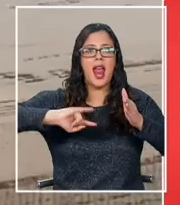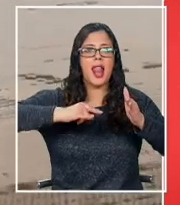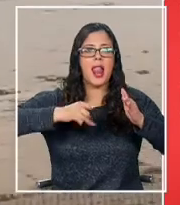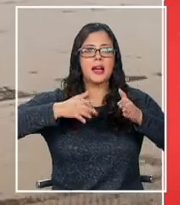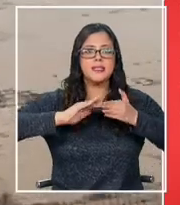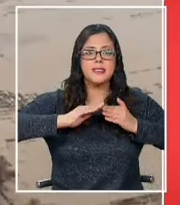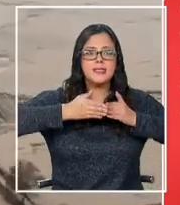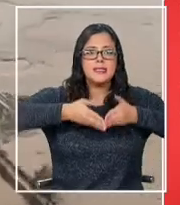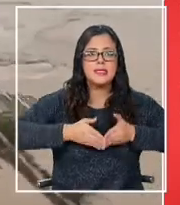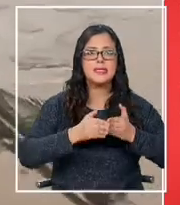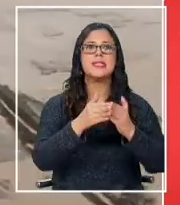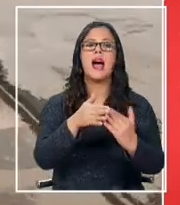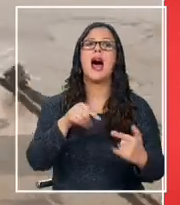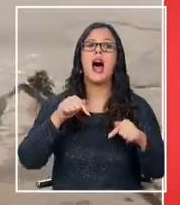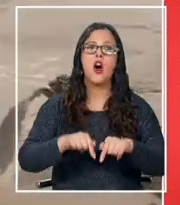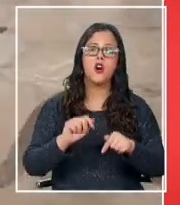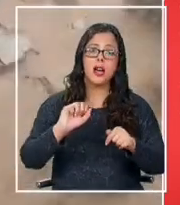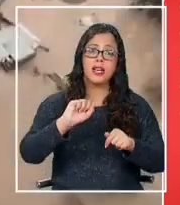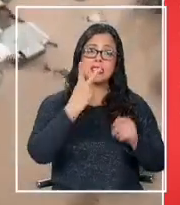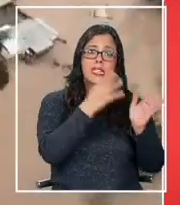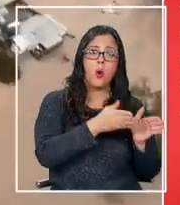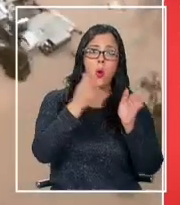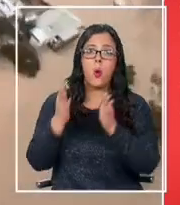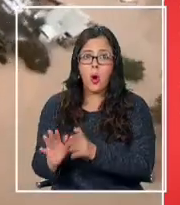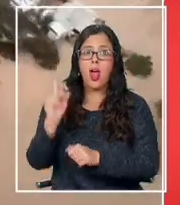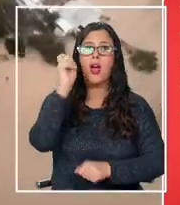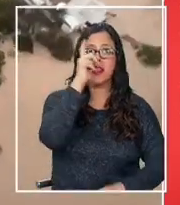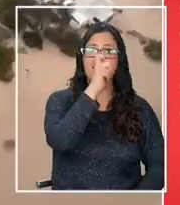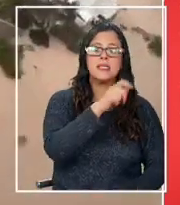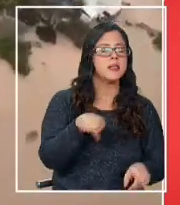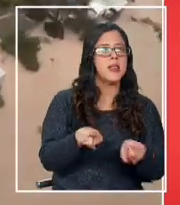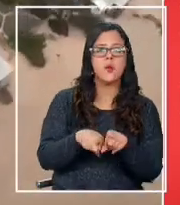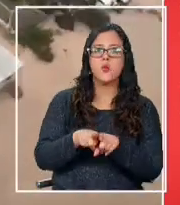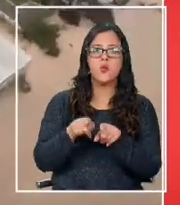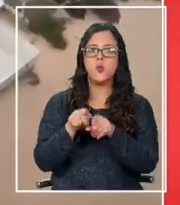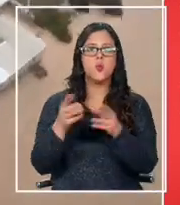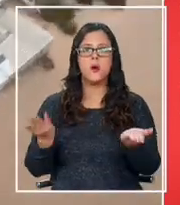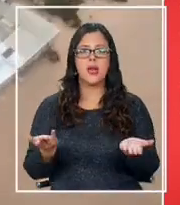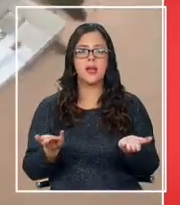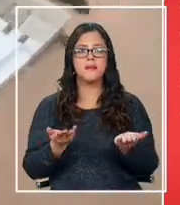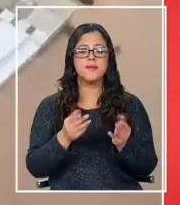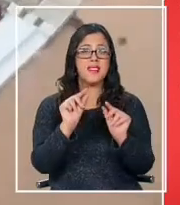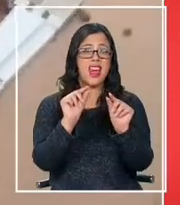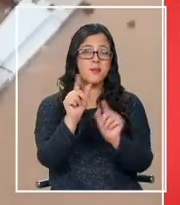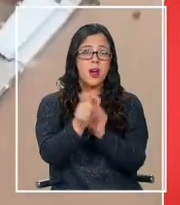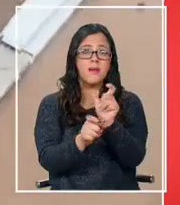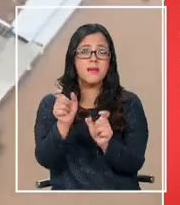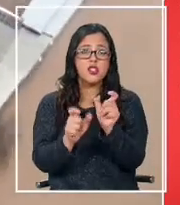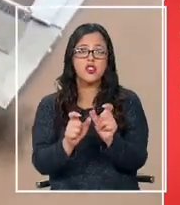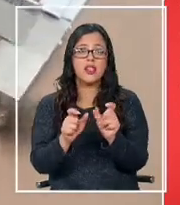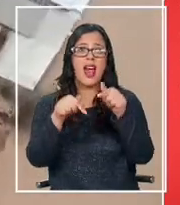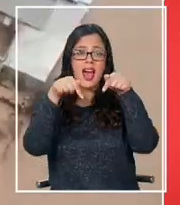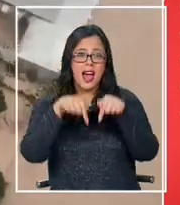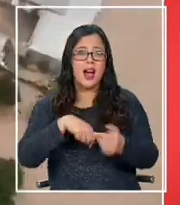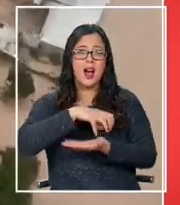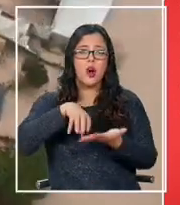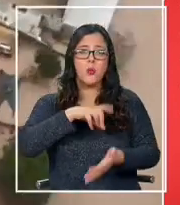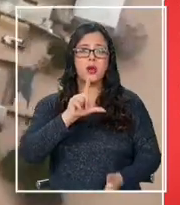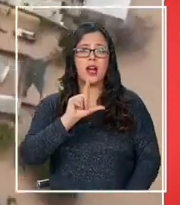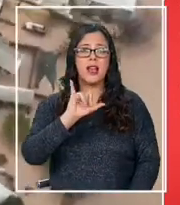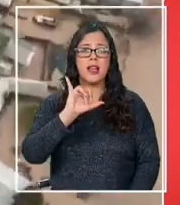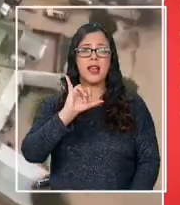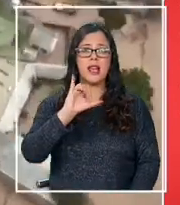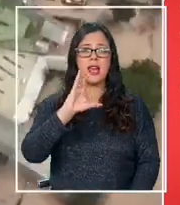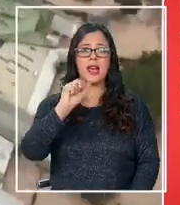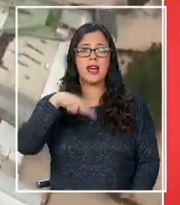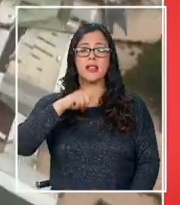viene lo más difícil, la segunda etapa, que no deja de estar compleja y que justamente tiene a pocos vecinos ya a esta hora acá en Licantén. Recordemos que